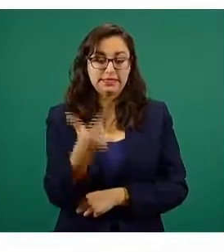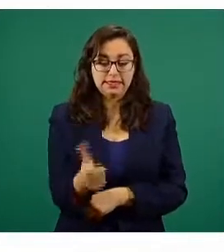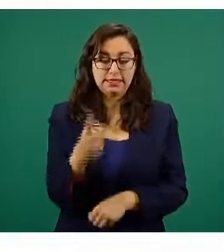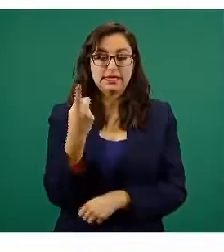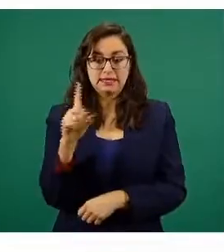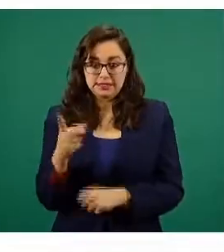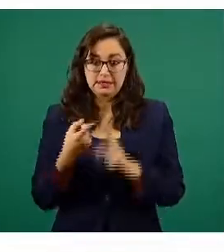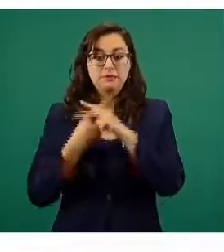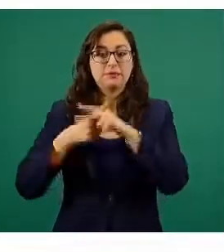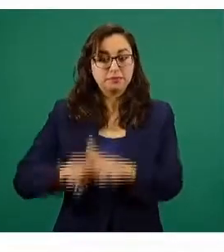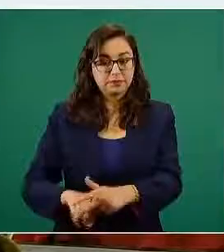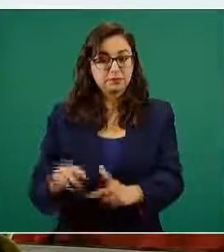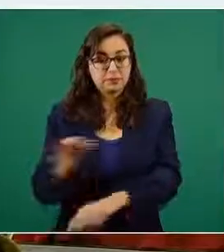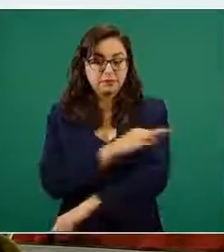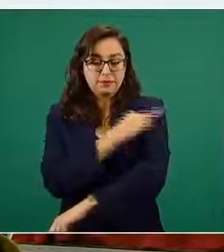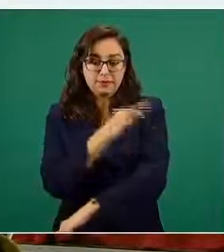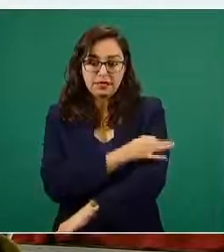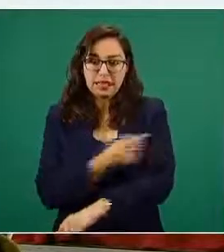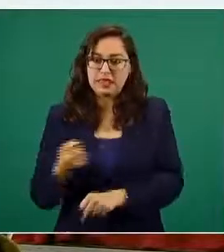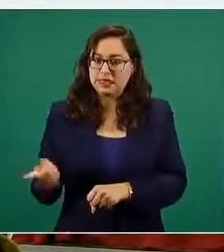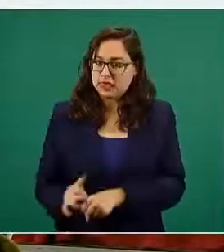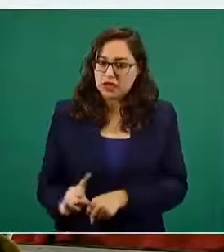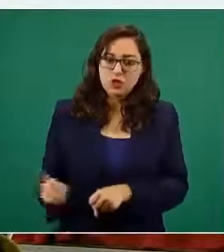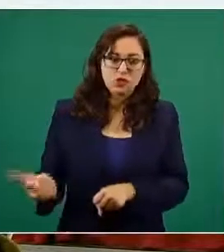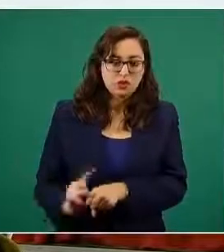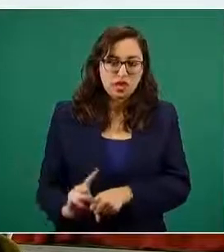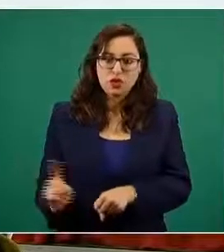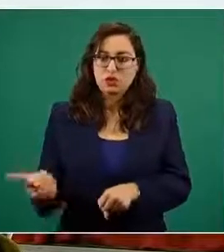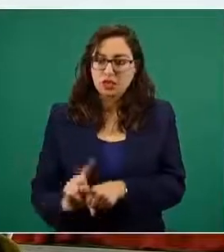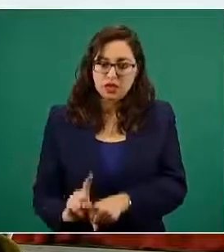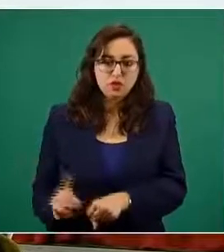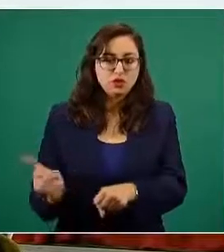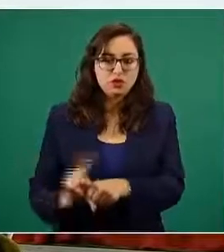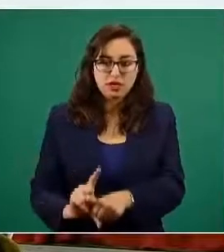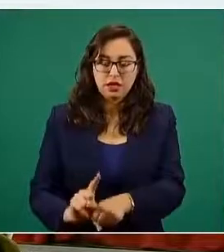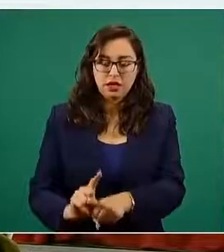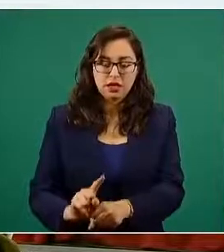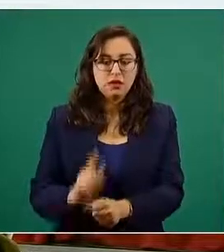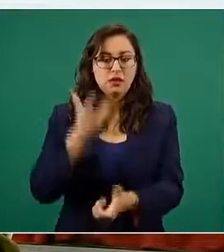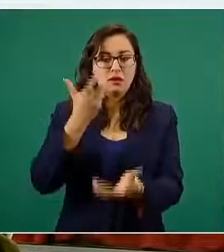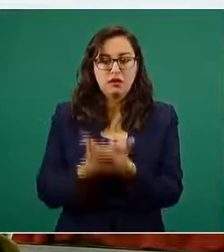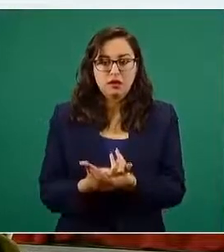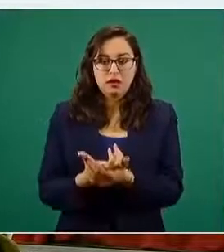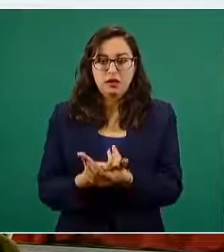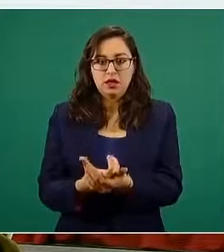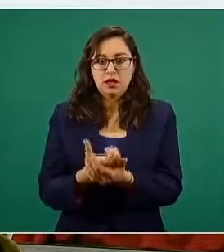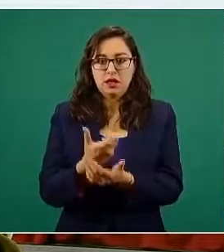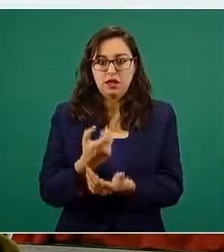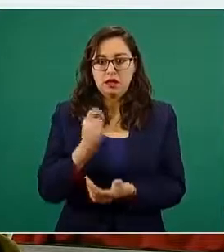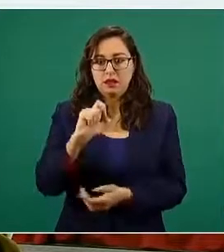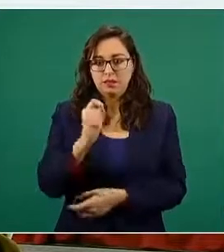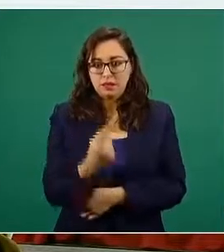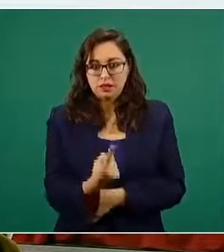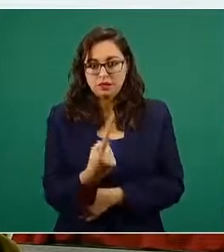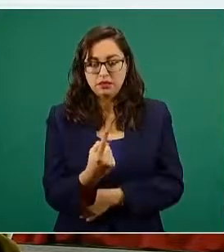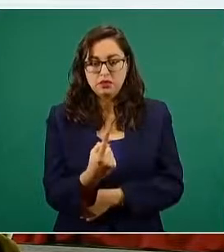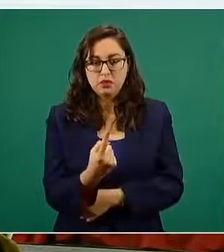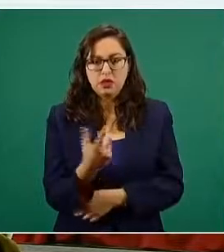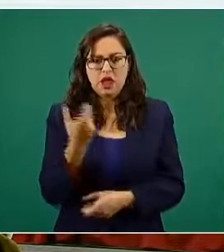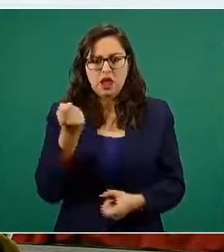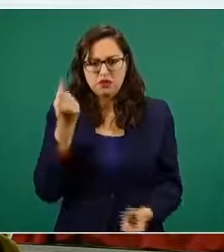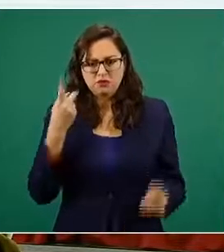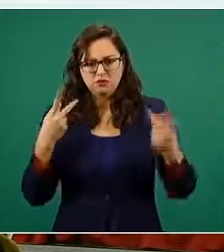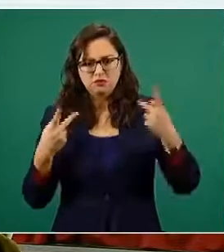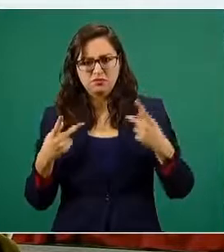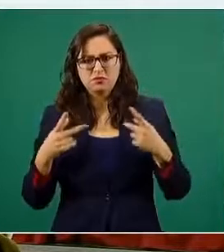diciembre y todos los días se ha utilizado ese embarque, un receso simplemente el día 21. Había algunas inquietudes sociales de por